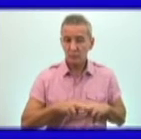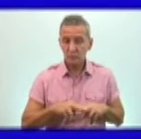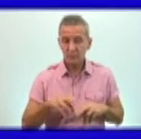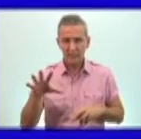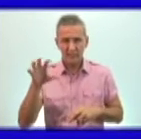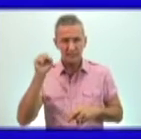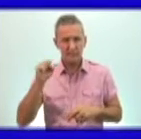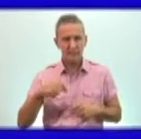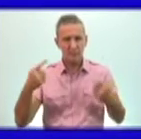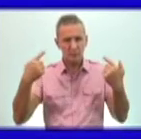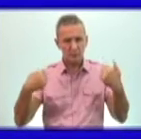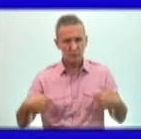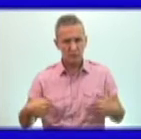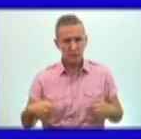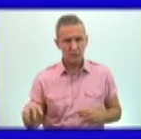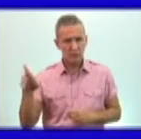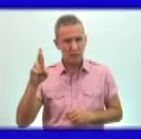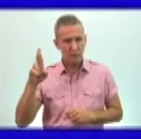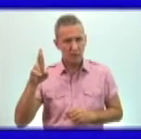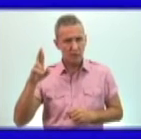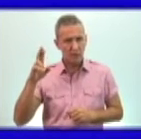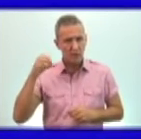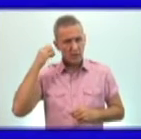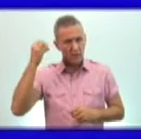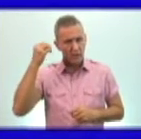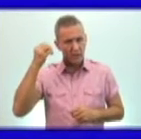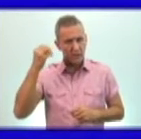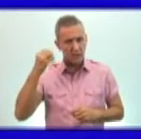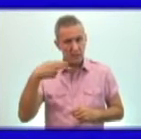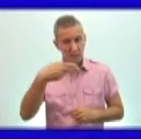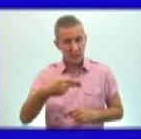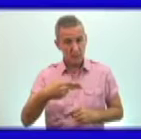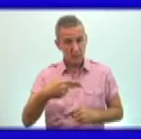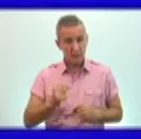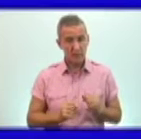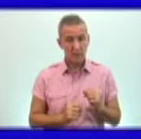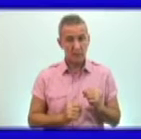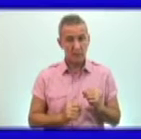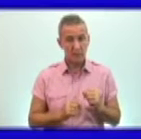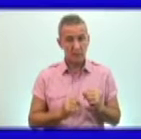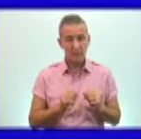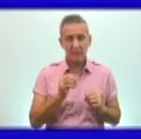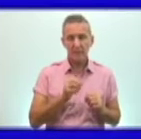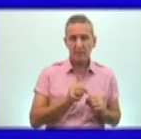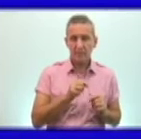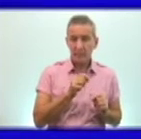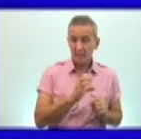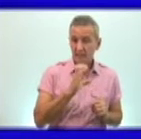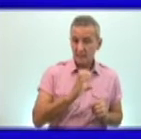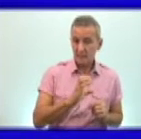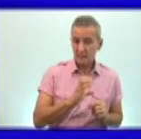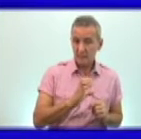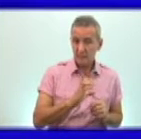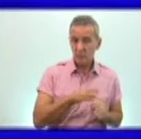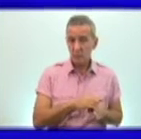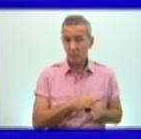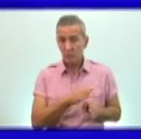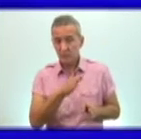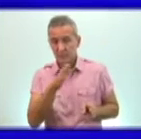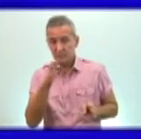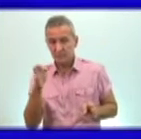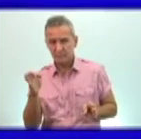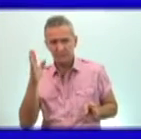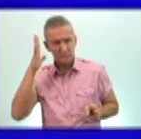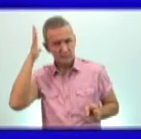somos. Razón humana, es decir, ascender de lo concreto a lo abstracto, de la práctica a la teoría. ¿Cómo